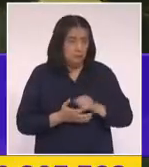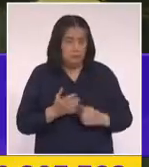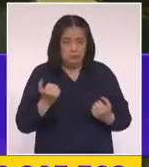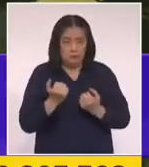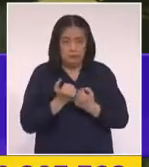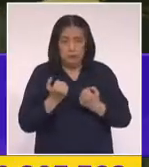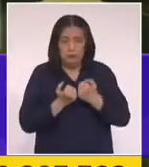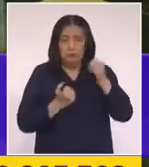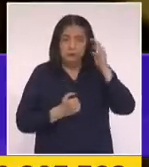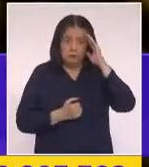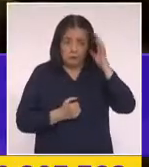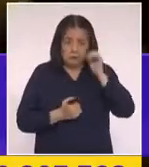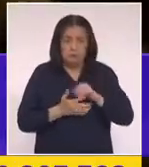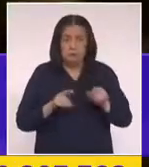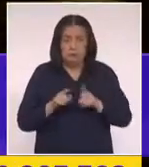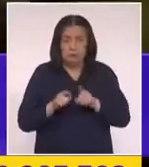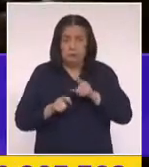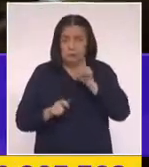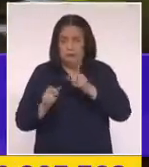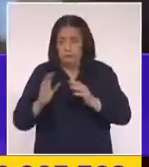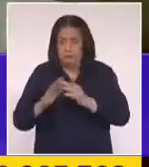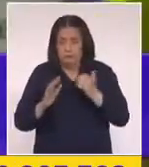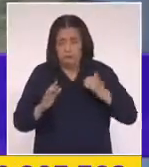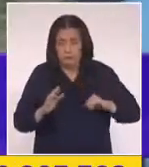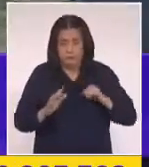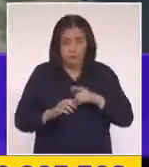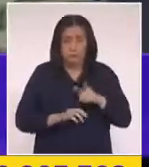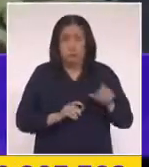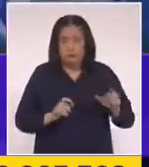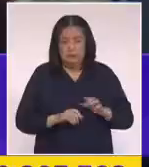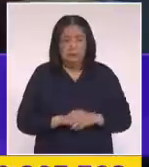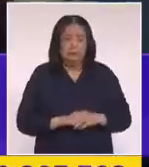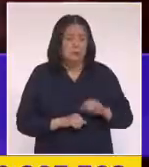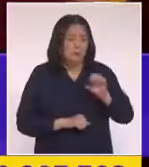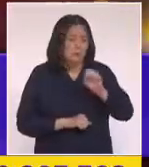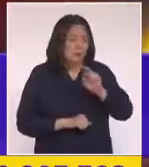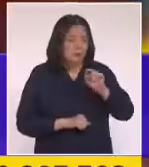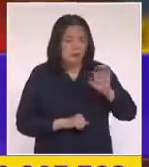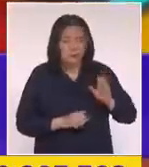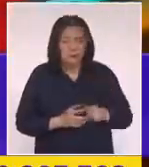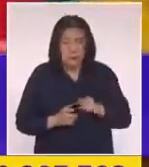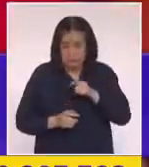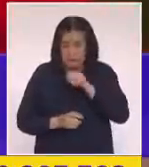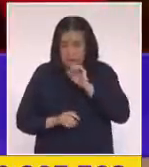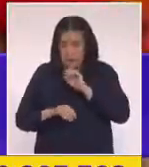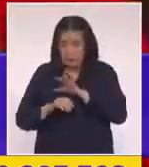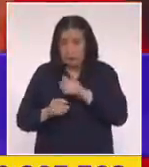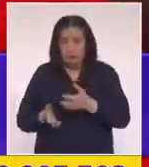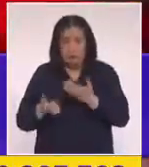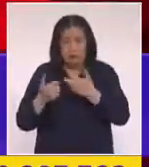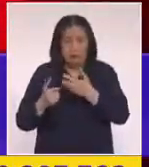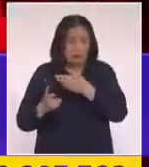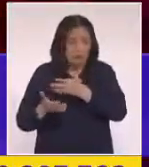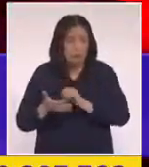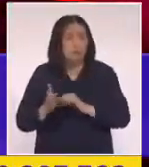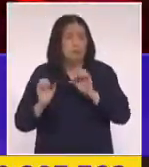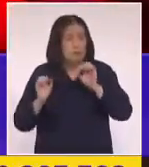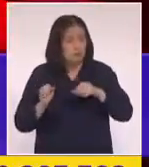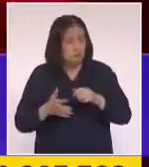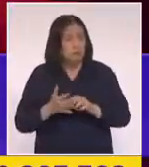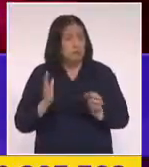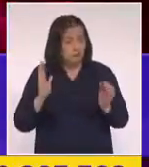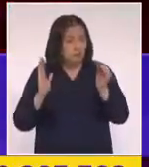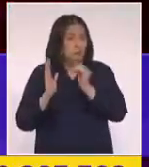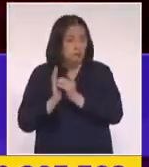el apoyo de la policía como del personal municipal del distrito. SUNAFIL exhortó a las empresas y negocios a inscribir de manera